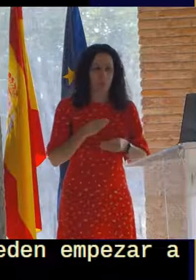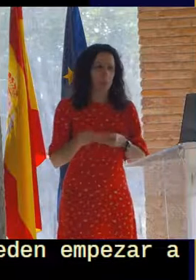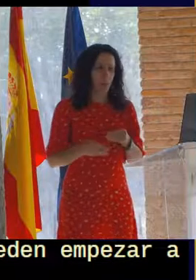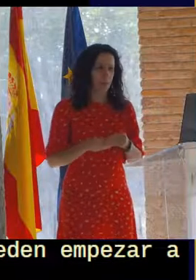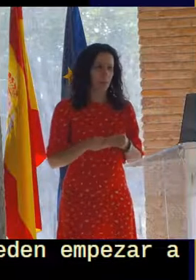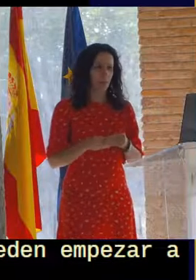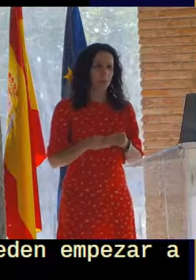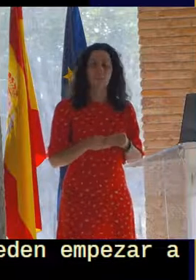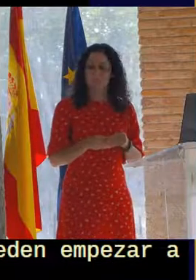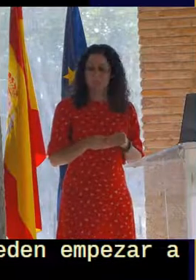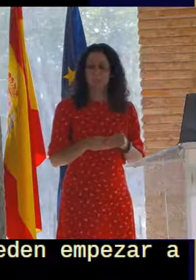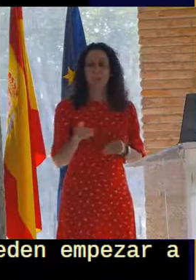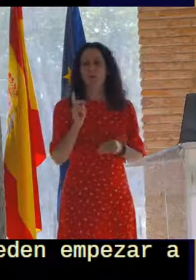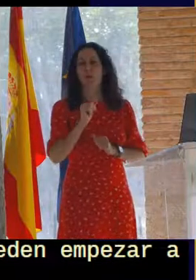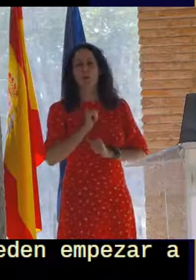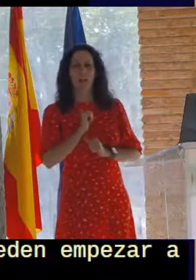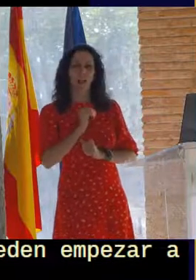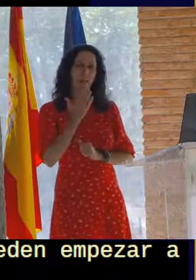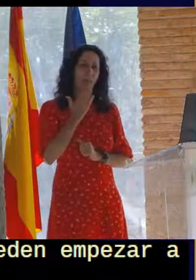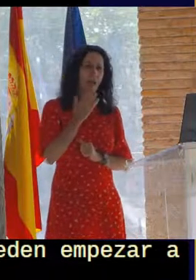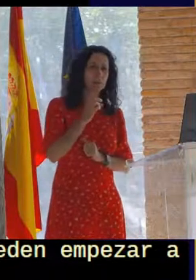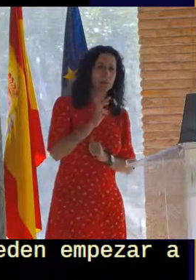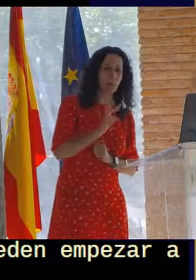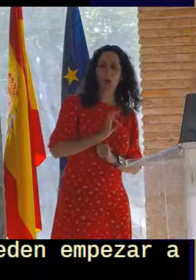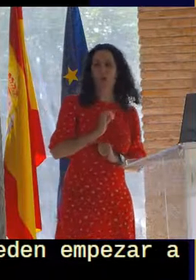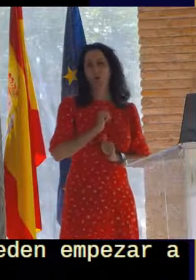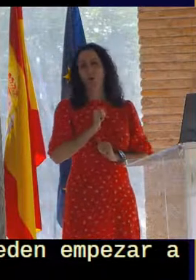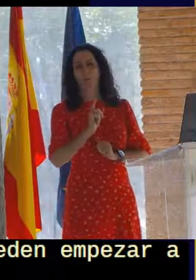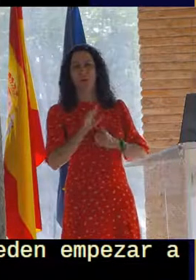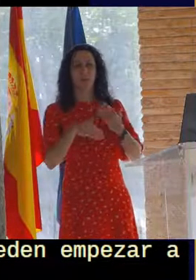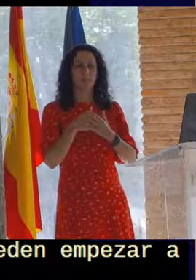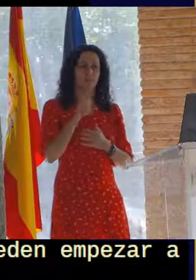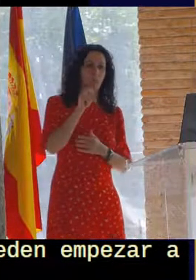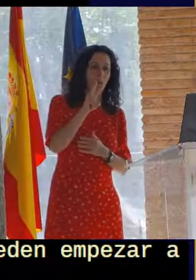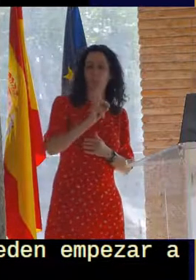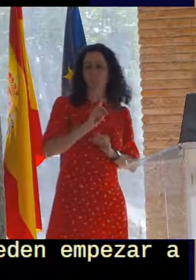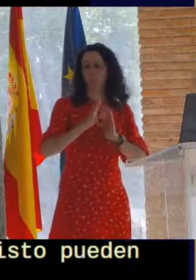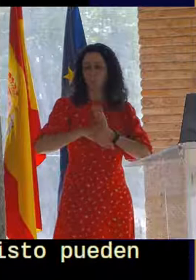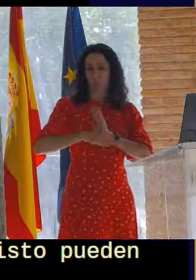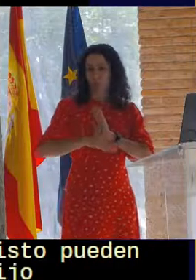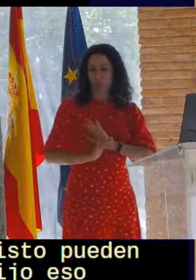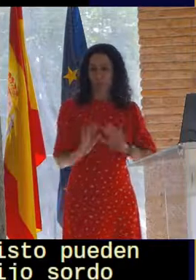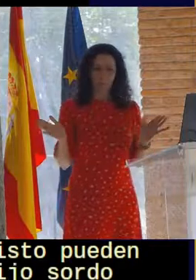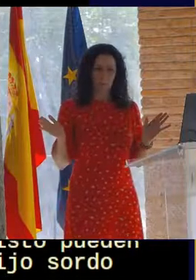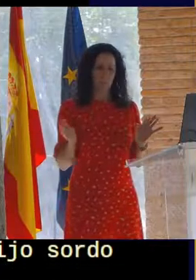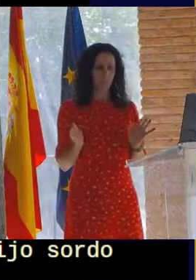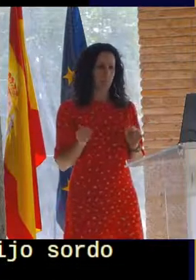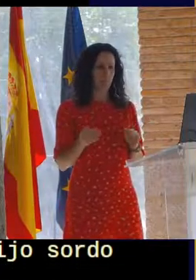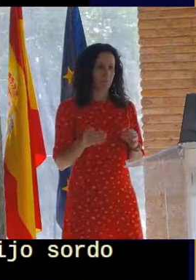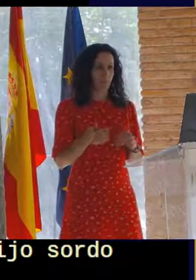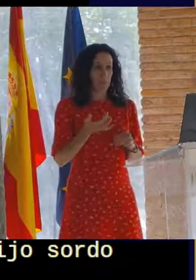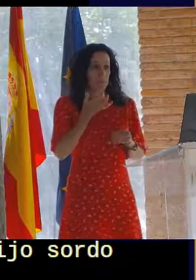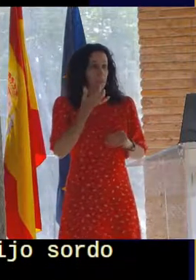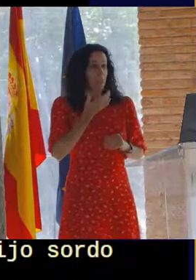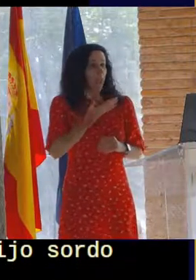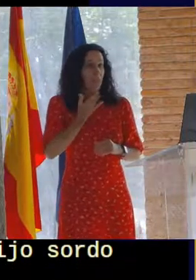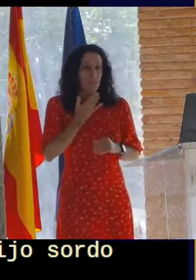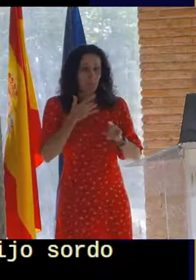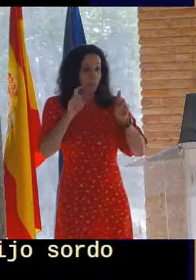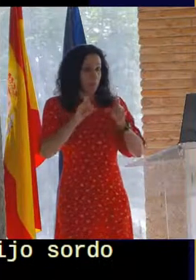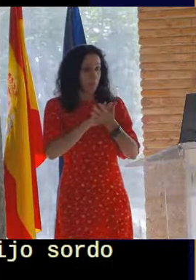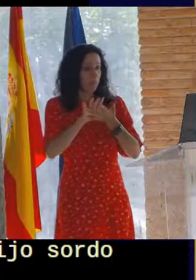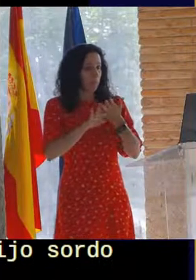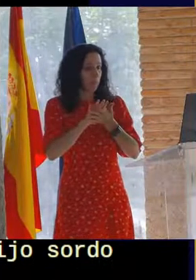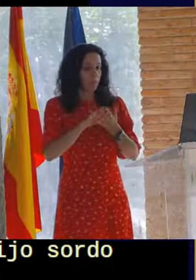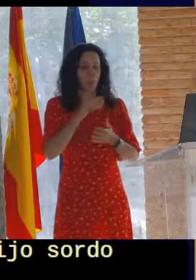los niños oyentes también Supongo que lo habréis visto pueden participar no hay que esperar a decir no yo mi hijo sordo hasta que no tenga 3 años que no le voy a enseñar lengua de